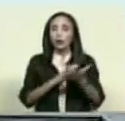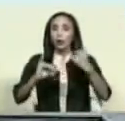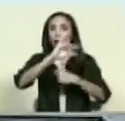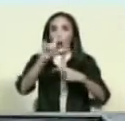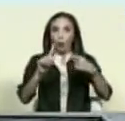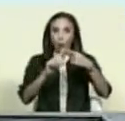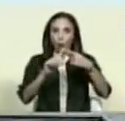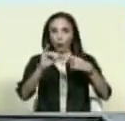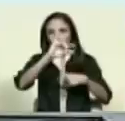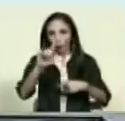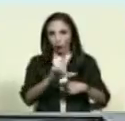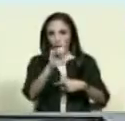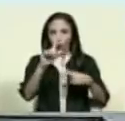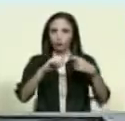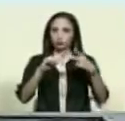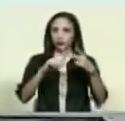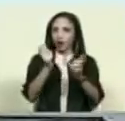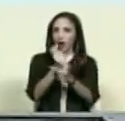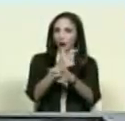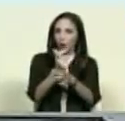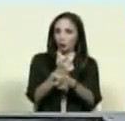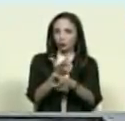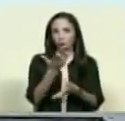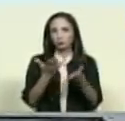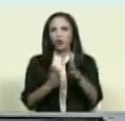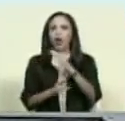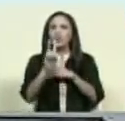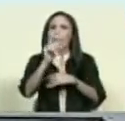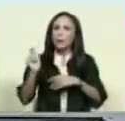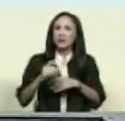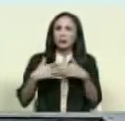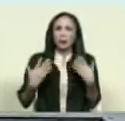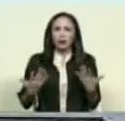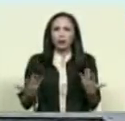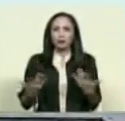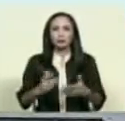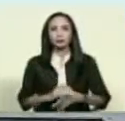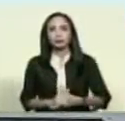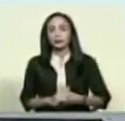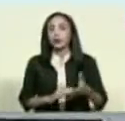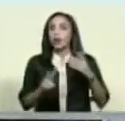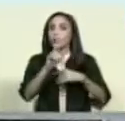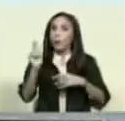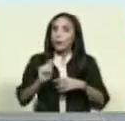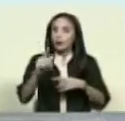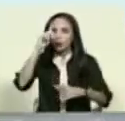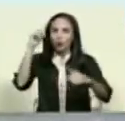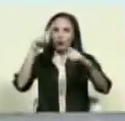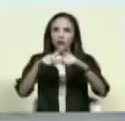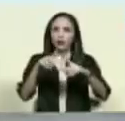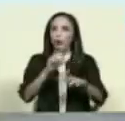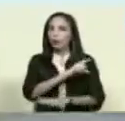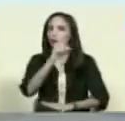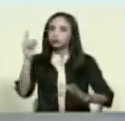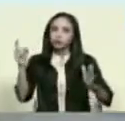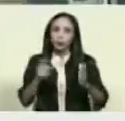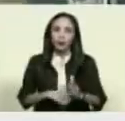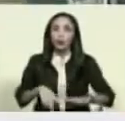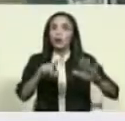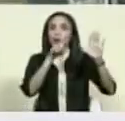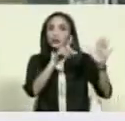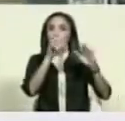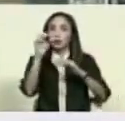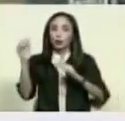Julio y agosto. Y a los 2 meses habíamos logrado la meta ampliamente.